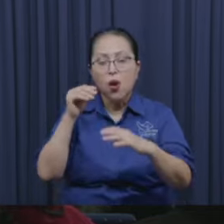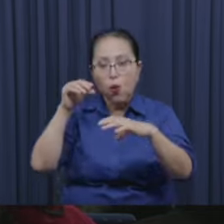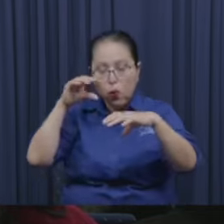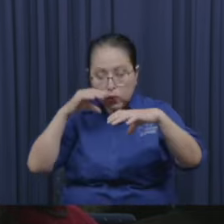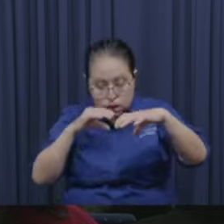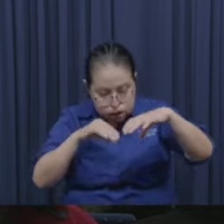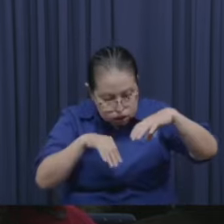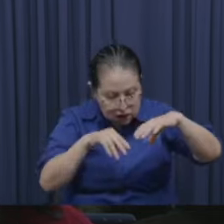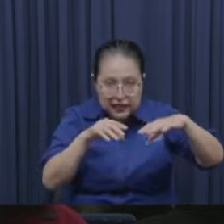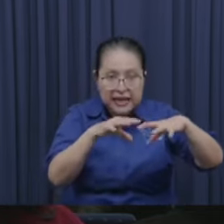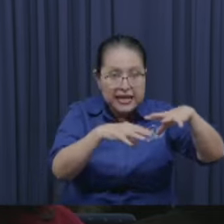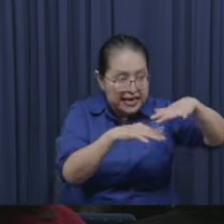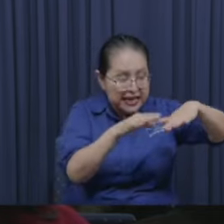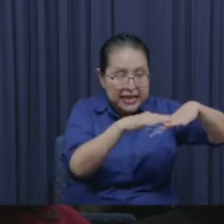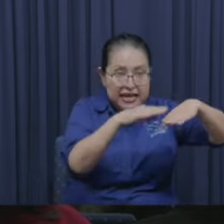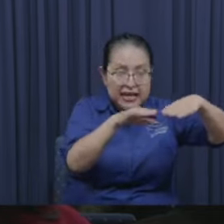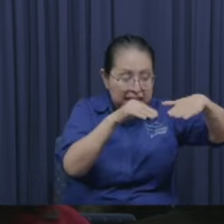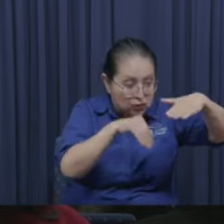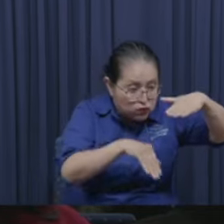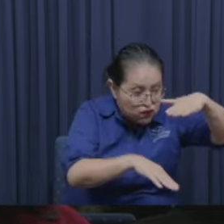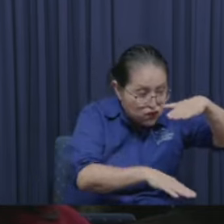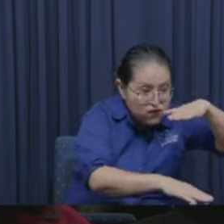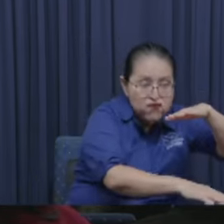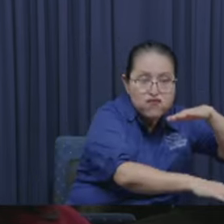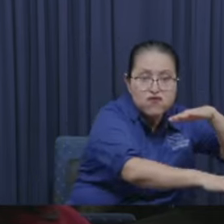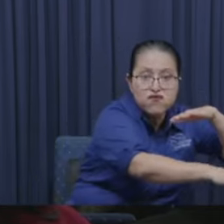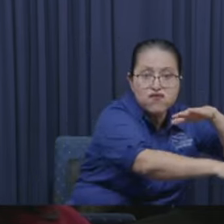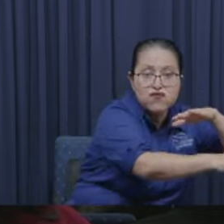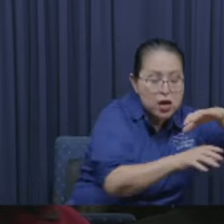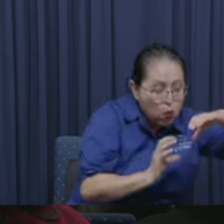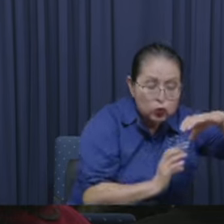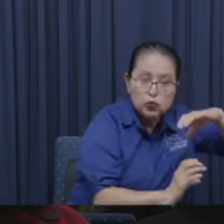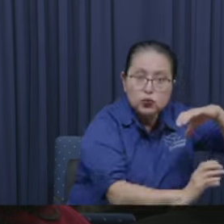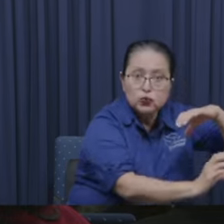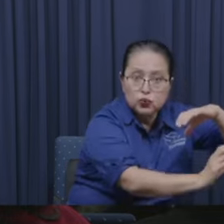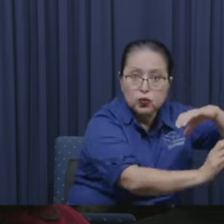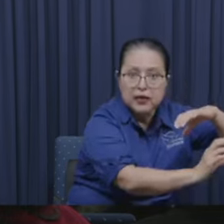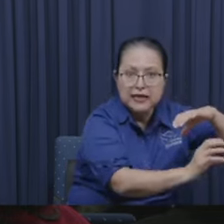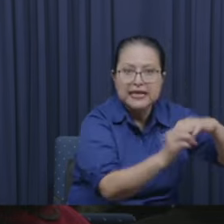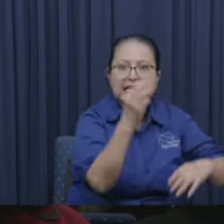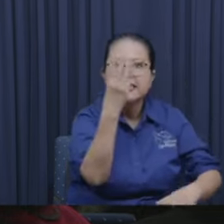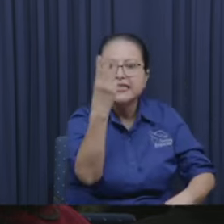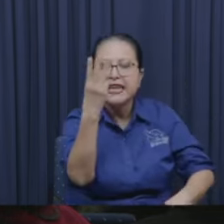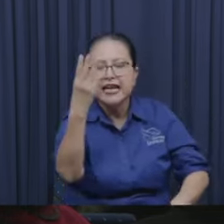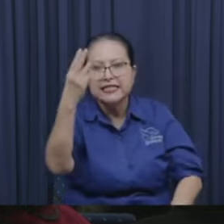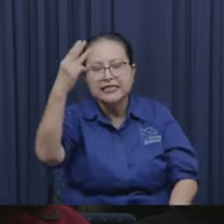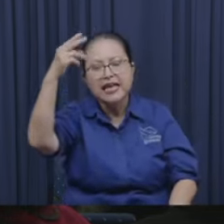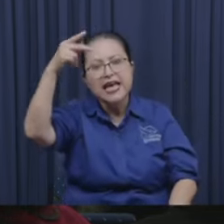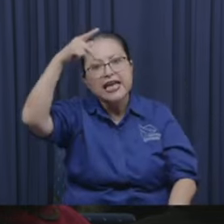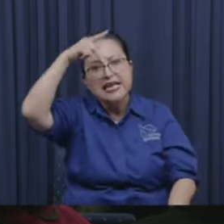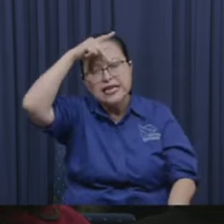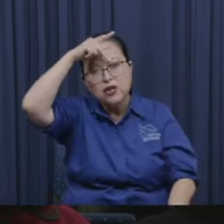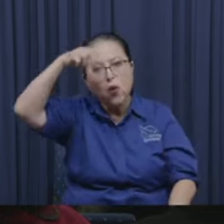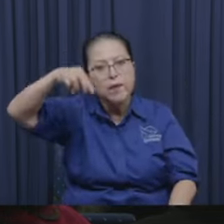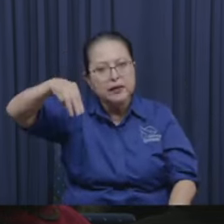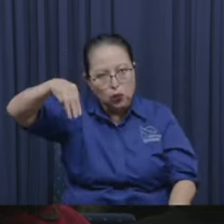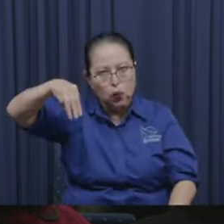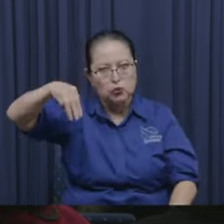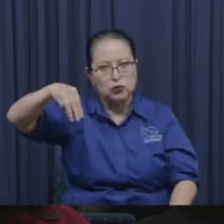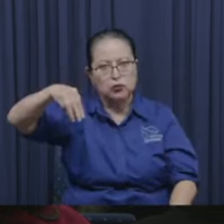km de l desde Irán hasta Israel por medio del cual mandaban dinero y